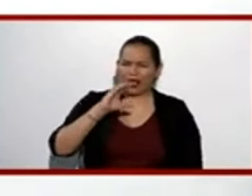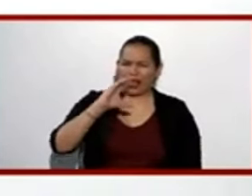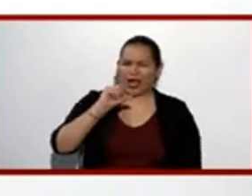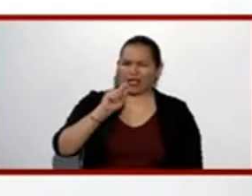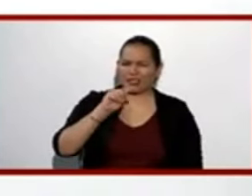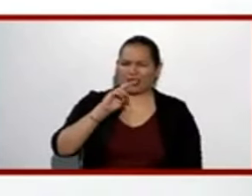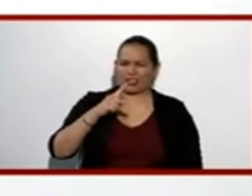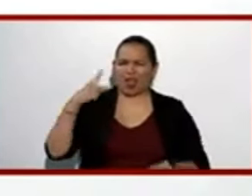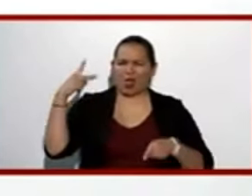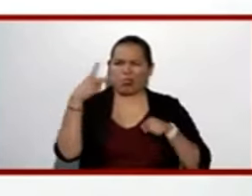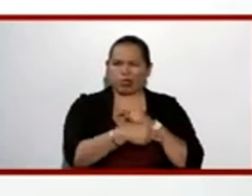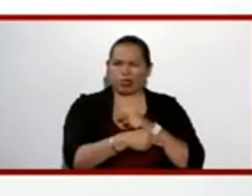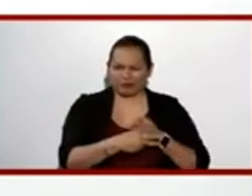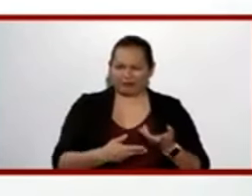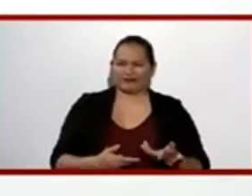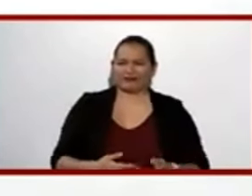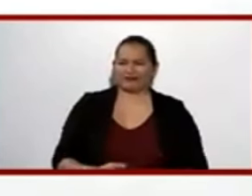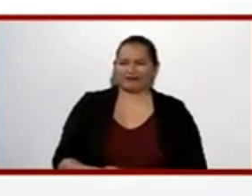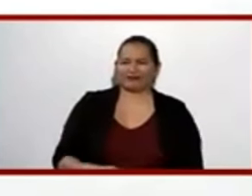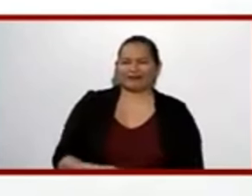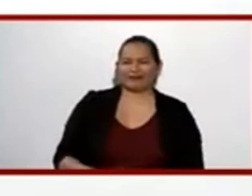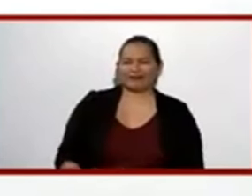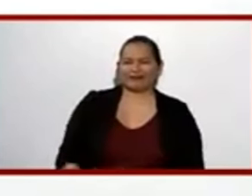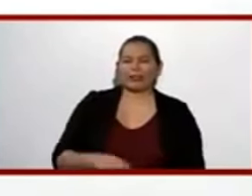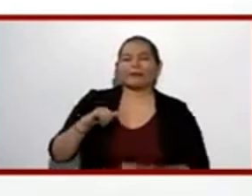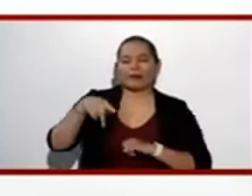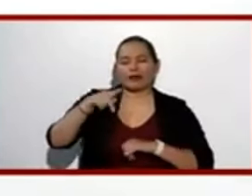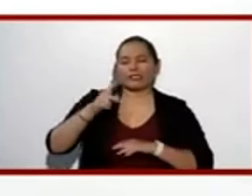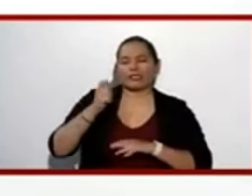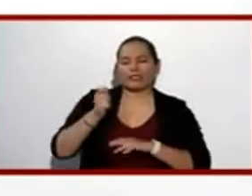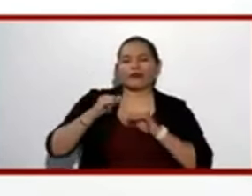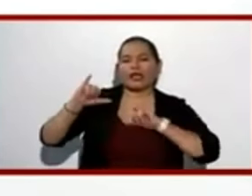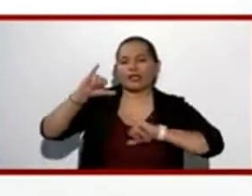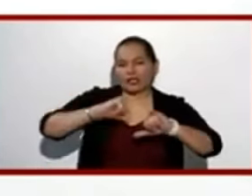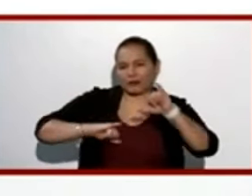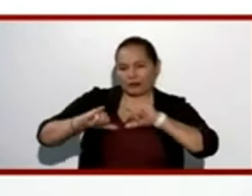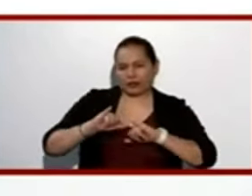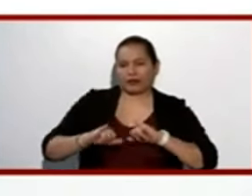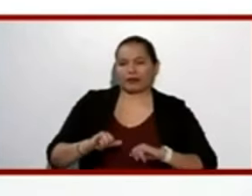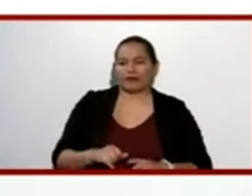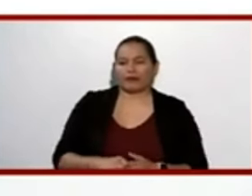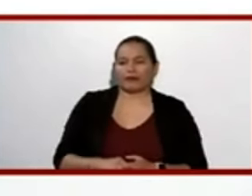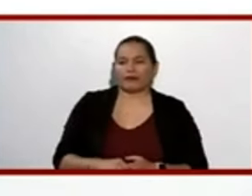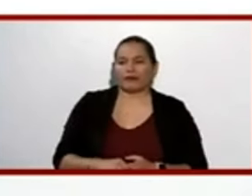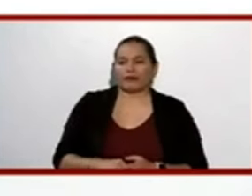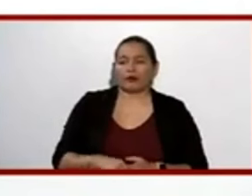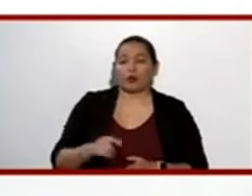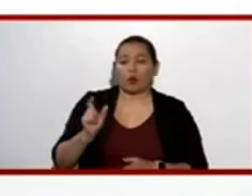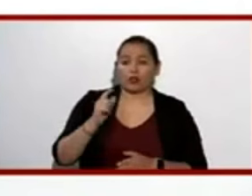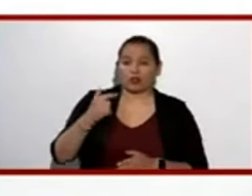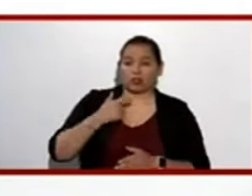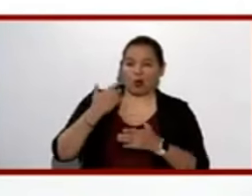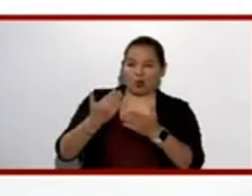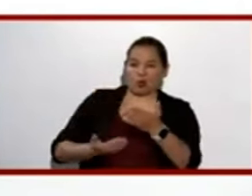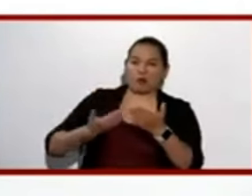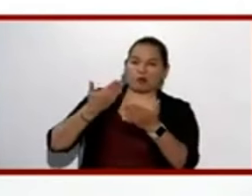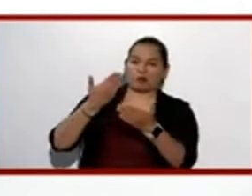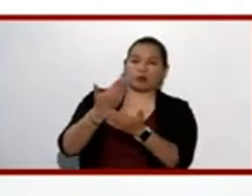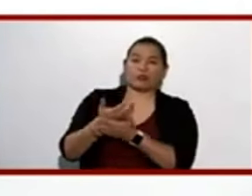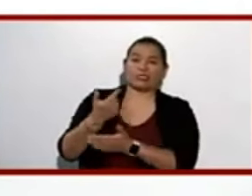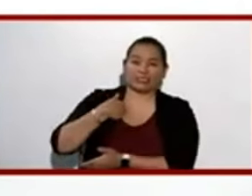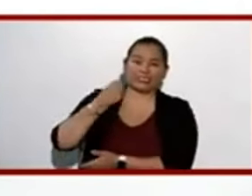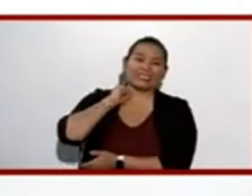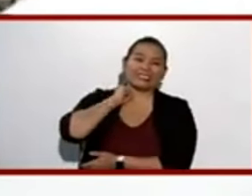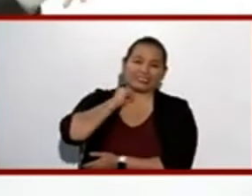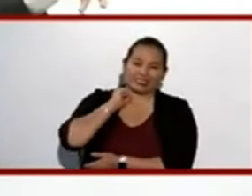van a pensar que nada más. Entonces, castración química. Cuando eso propuse siendo senador, porque